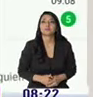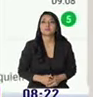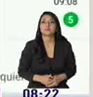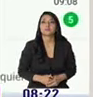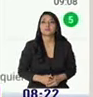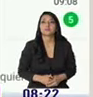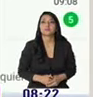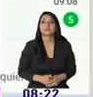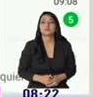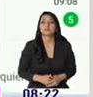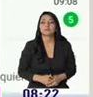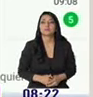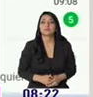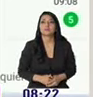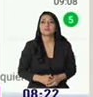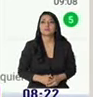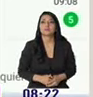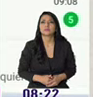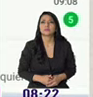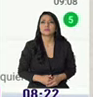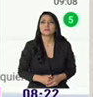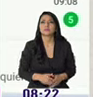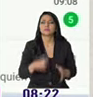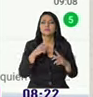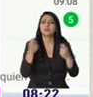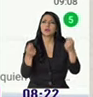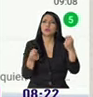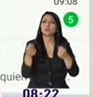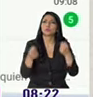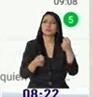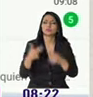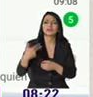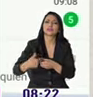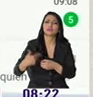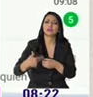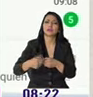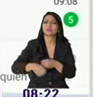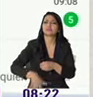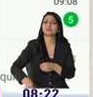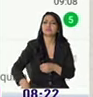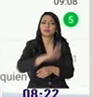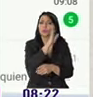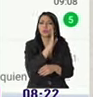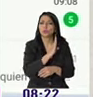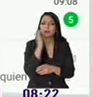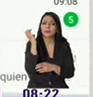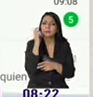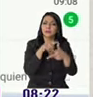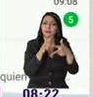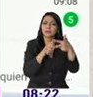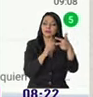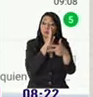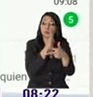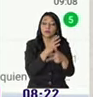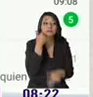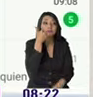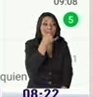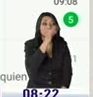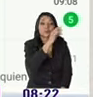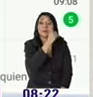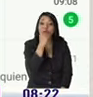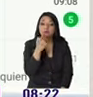por un auto con un tanque roto y escapaba combustible. Jamás vinieron ninguno de estos tres entes. O sea, llamó al 911.